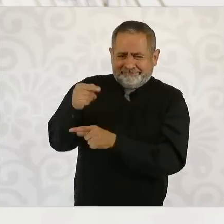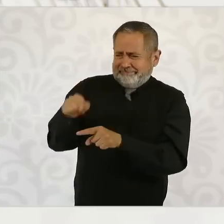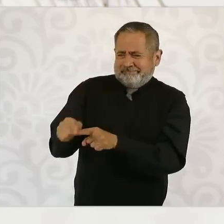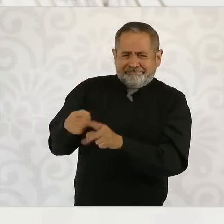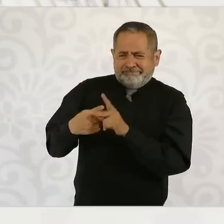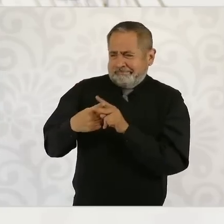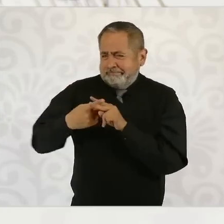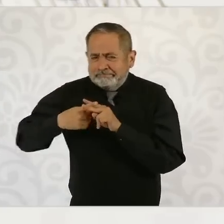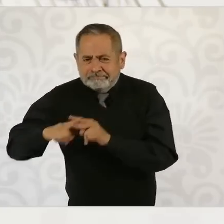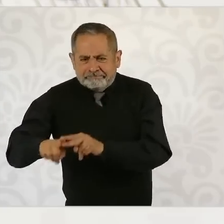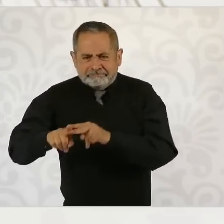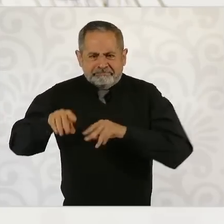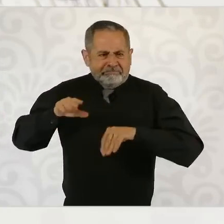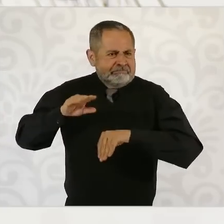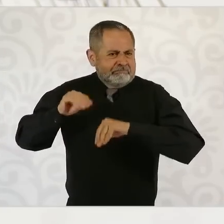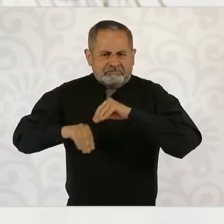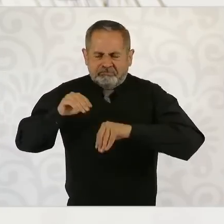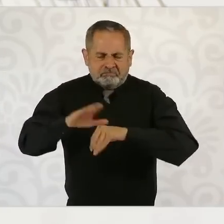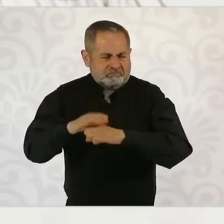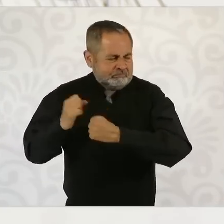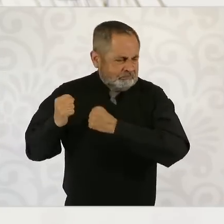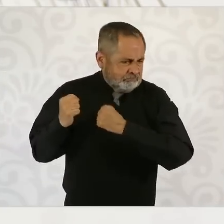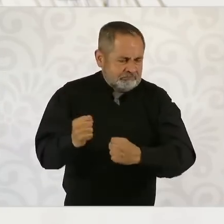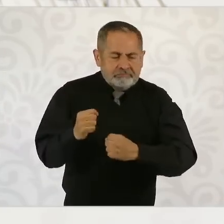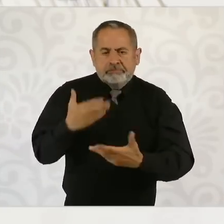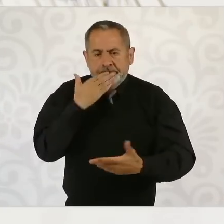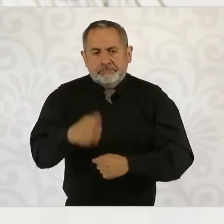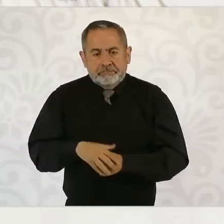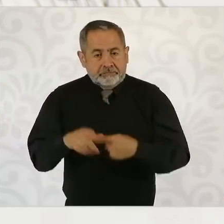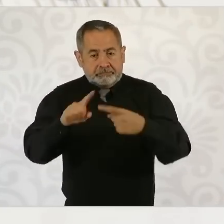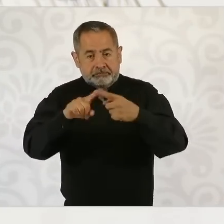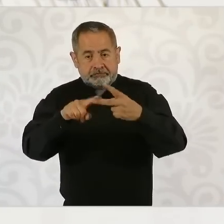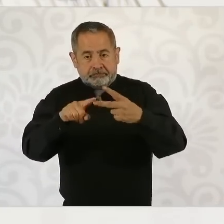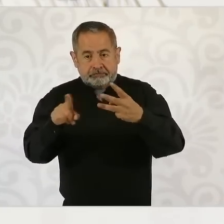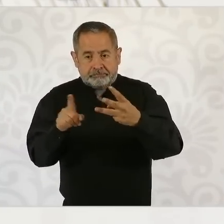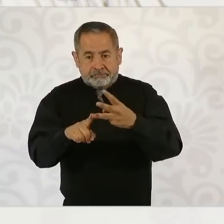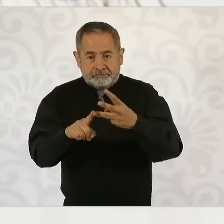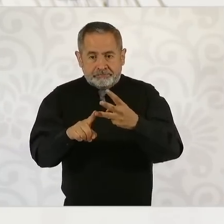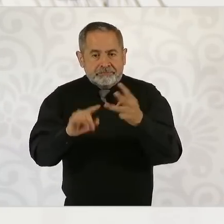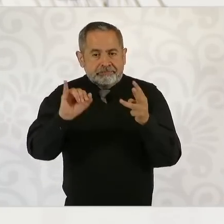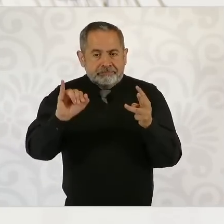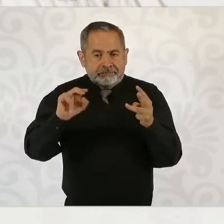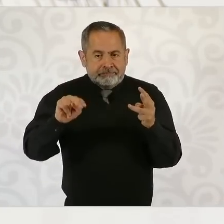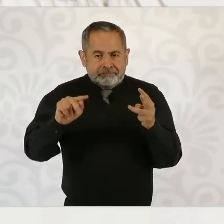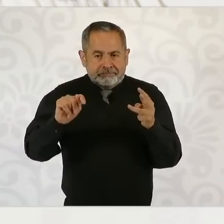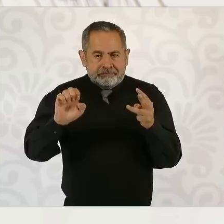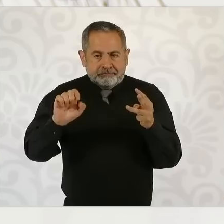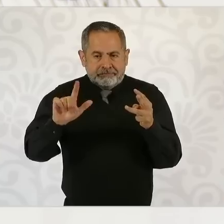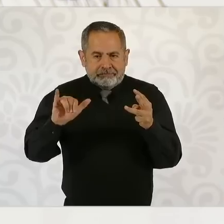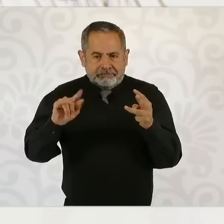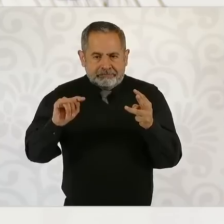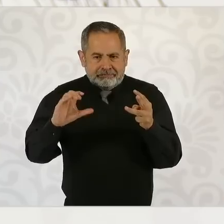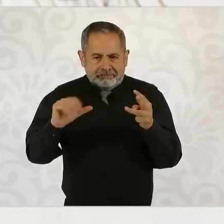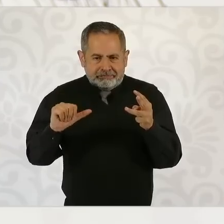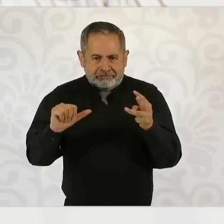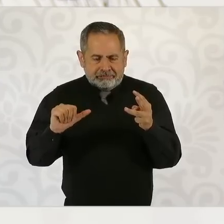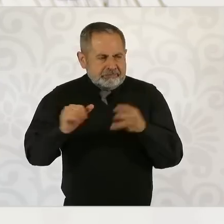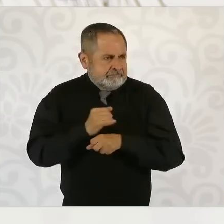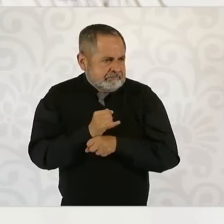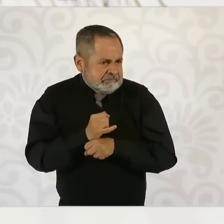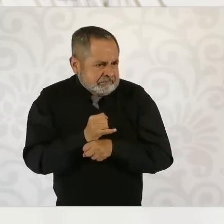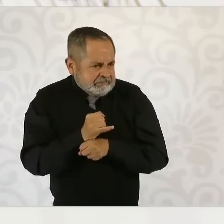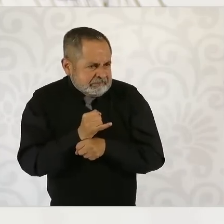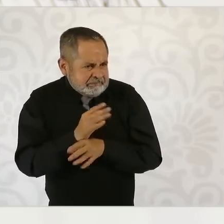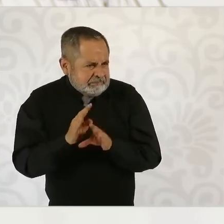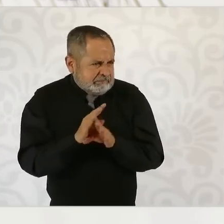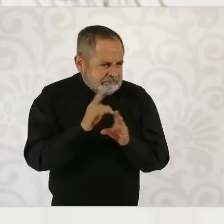institución que se está consolidando. La tercera es inteligencia y investigación, el fortalecimiento de la